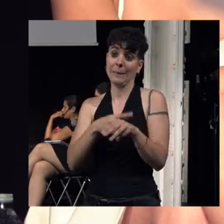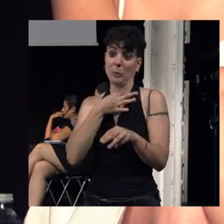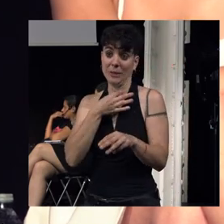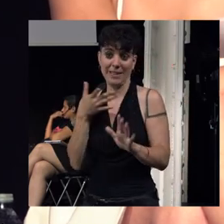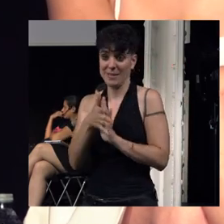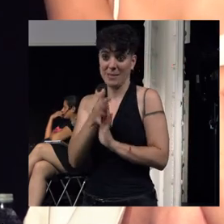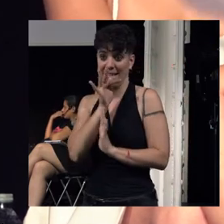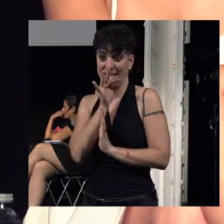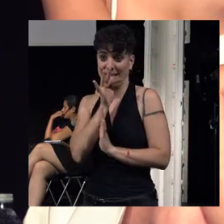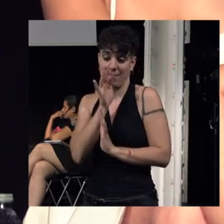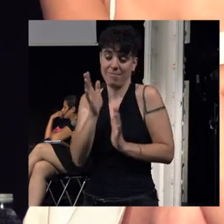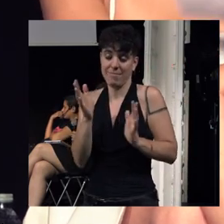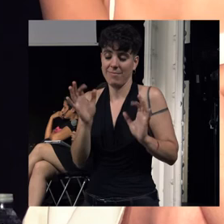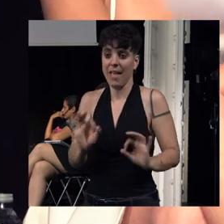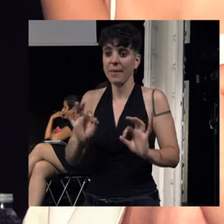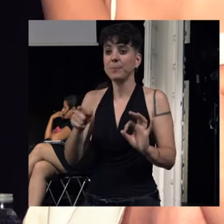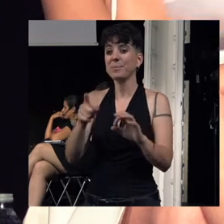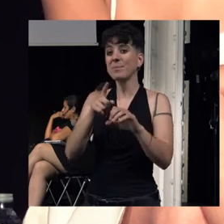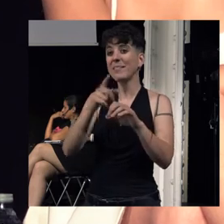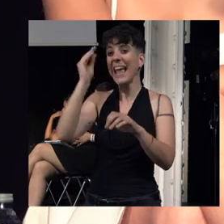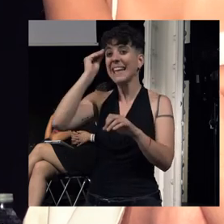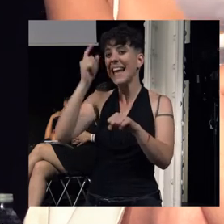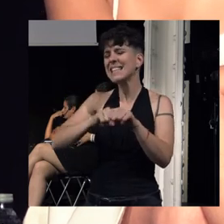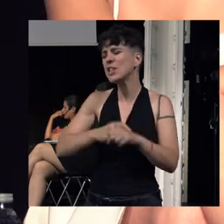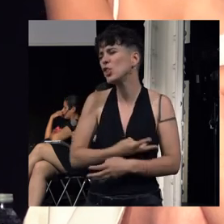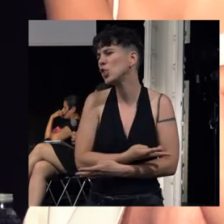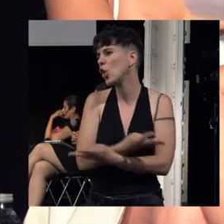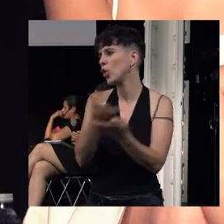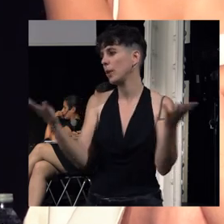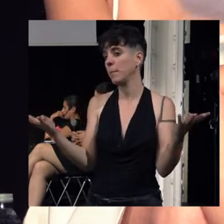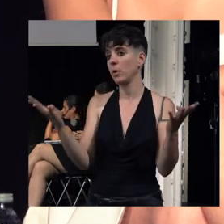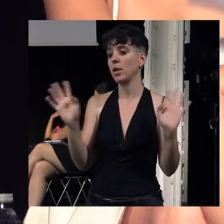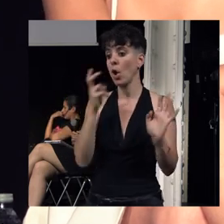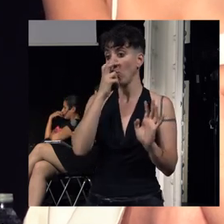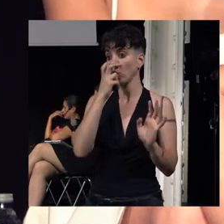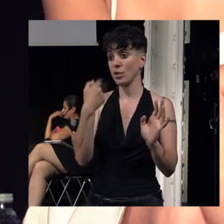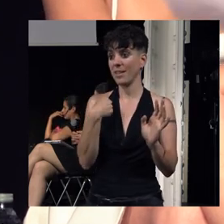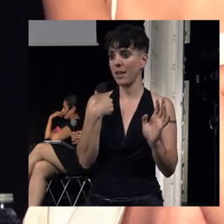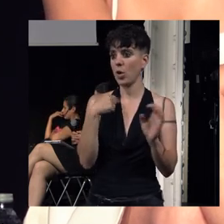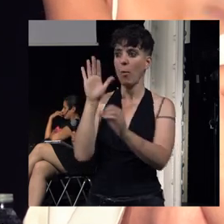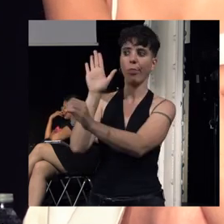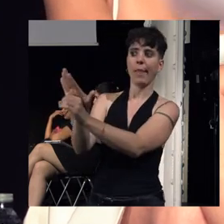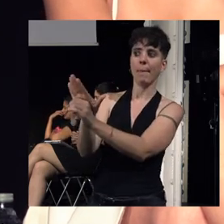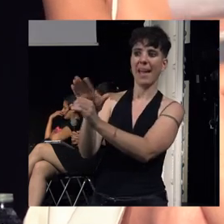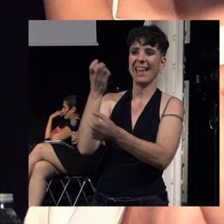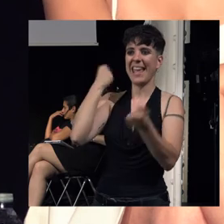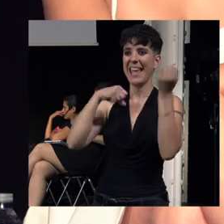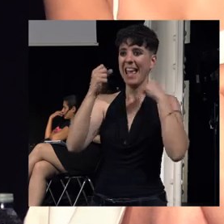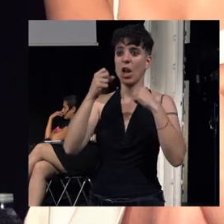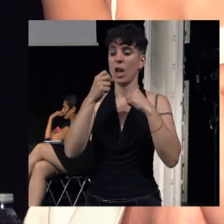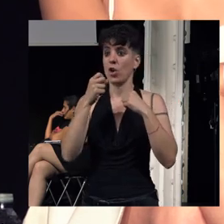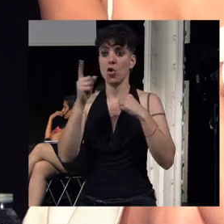¿no? Hay gitanas de todo tipo, y curiosamente desde la invisibilidad y la no acción, o sea, la no